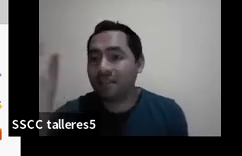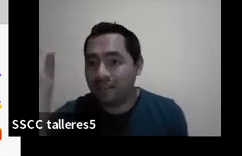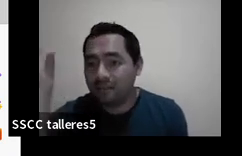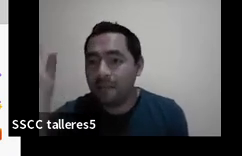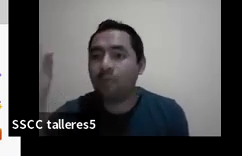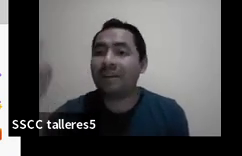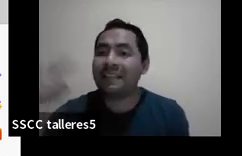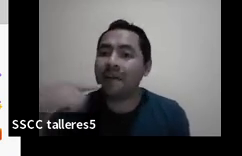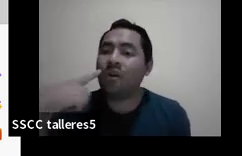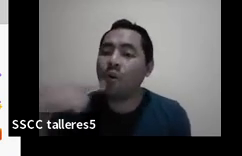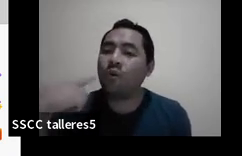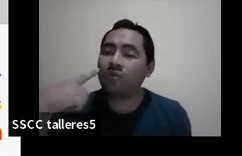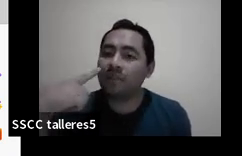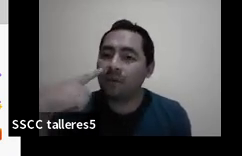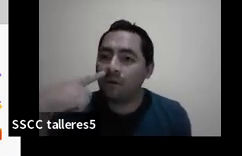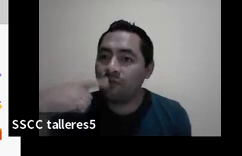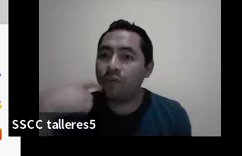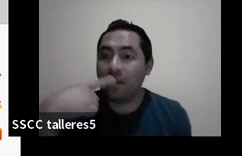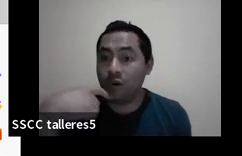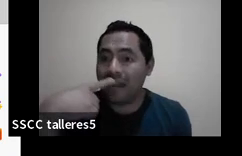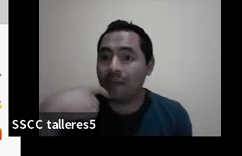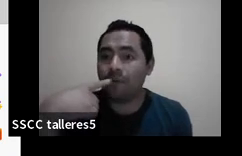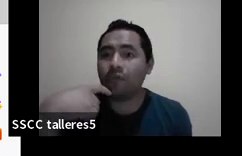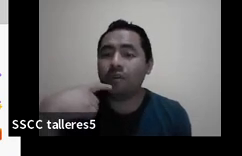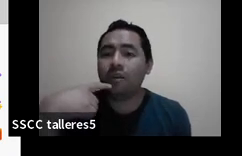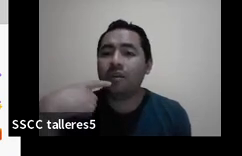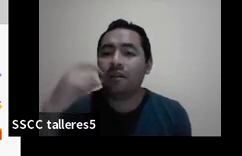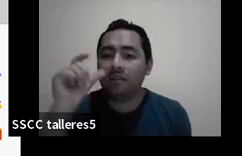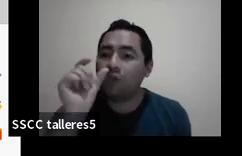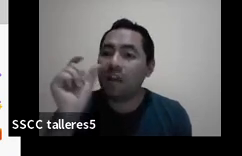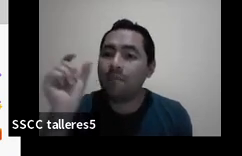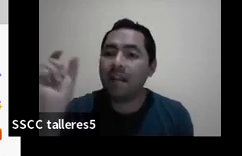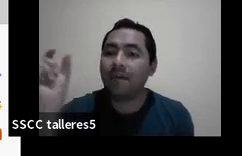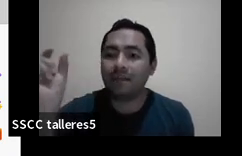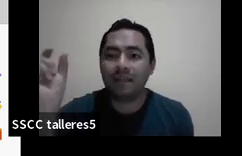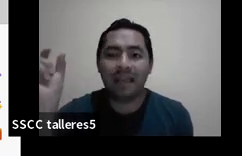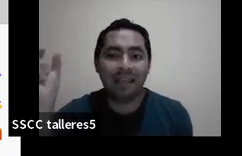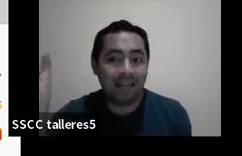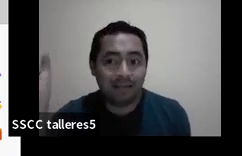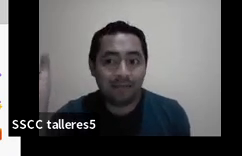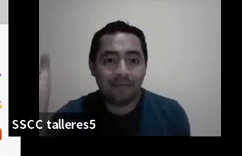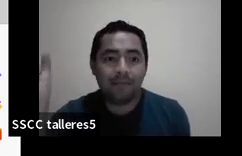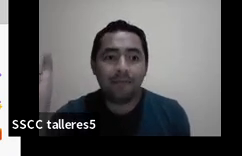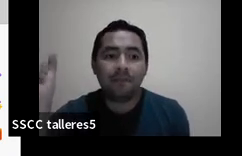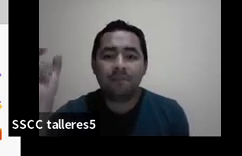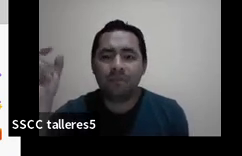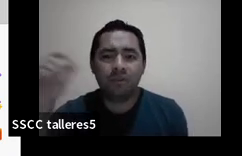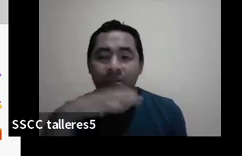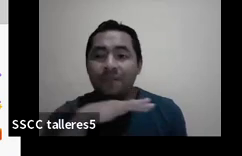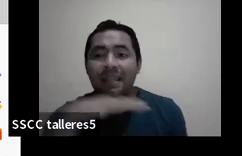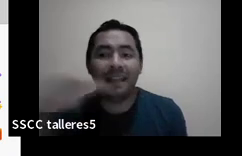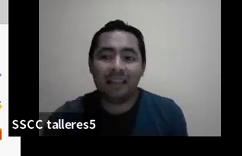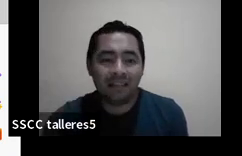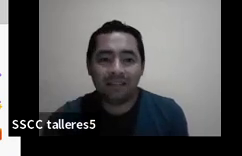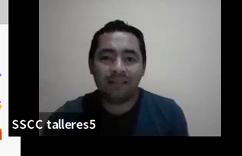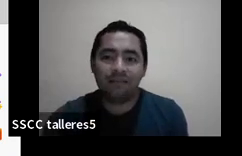puede ser que sí, porque sabes cómo se configuran los labios de algunas palabras en inglés. Pero si